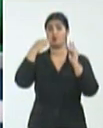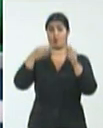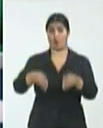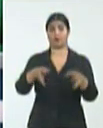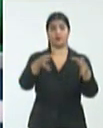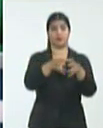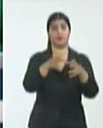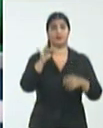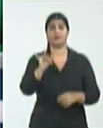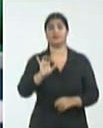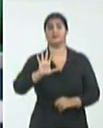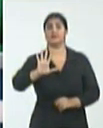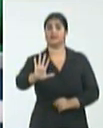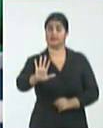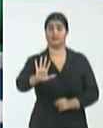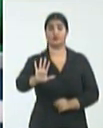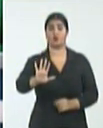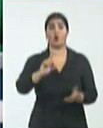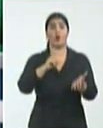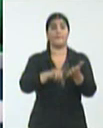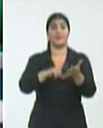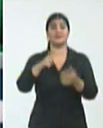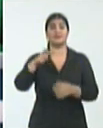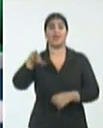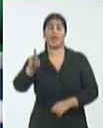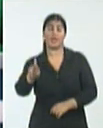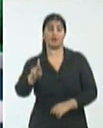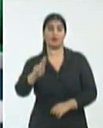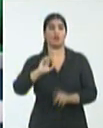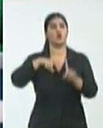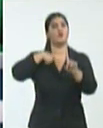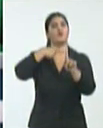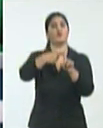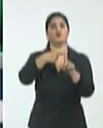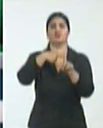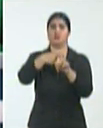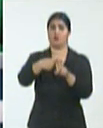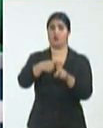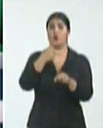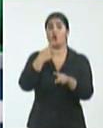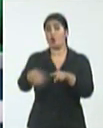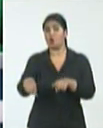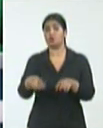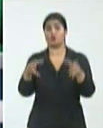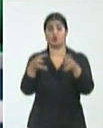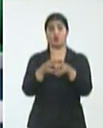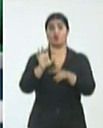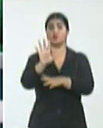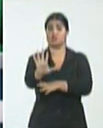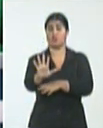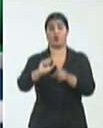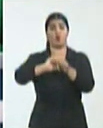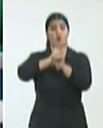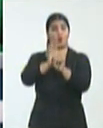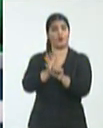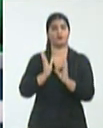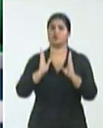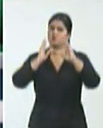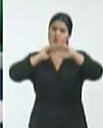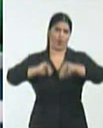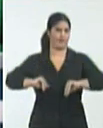75 tenían su PCR positivo y 5, no obstante estar ya con el PCR negativo. Sin